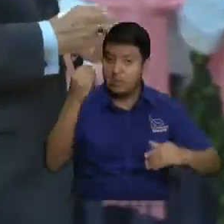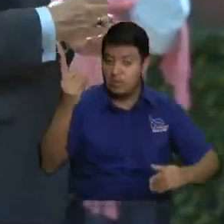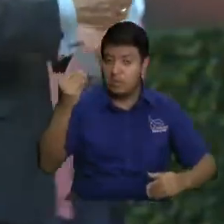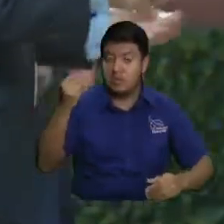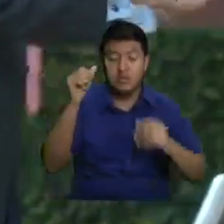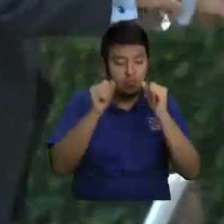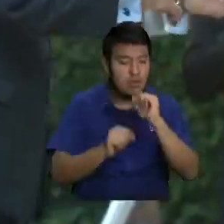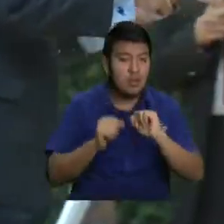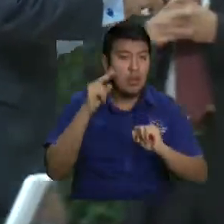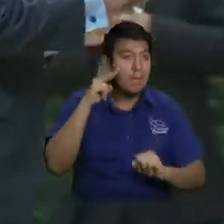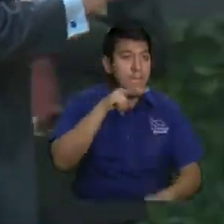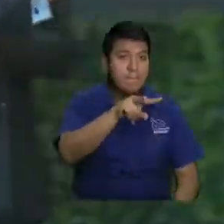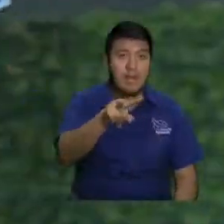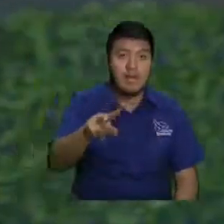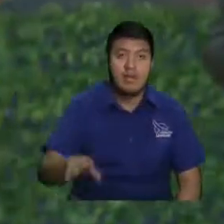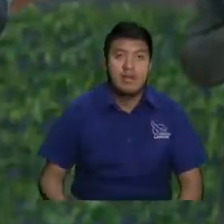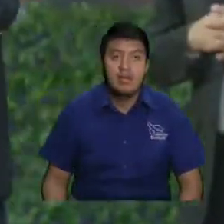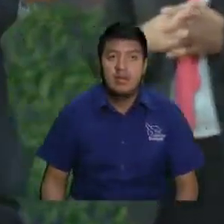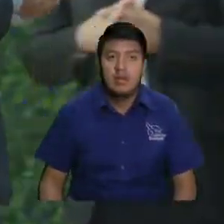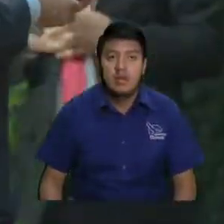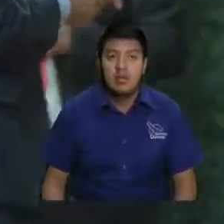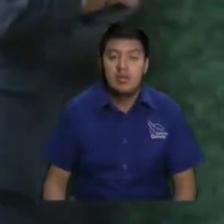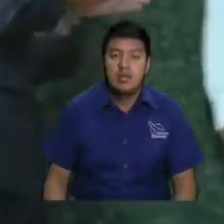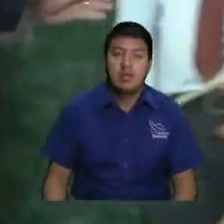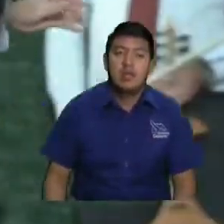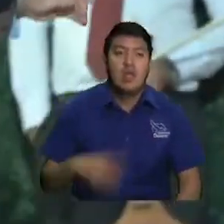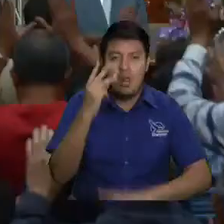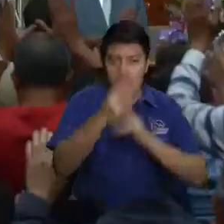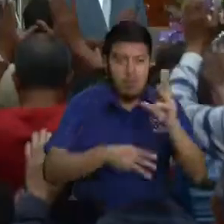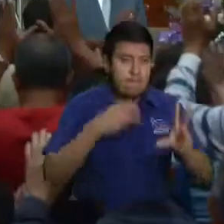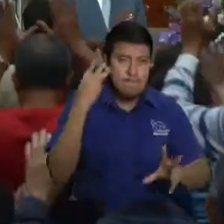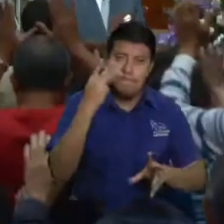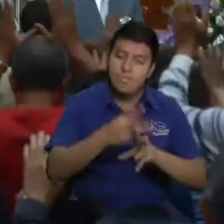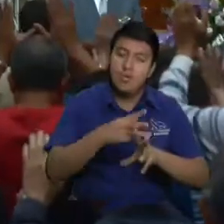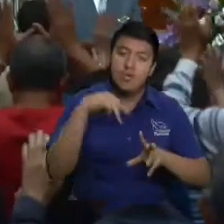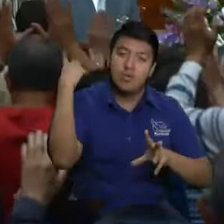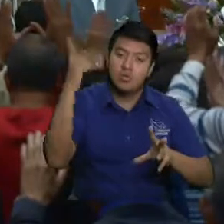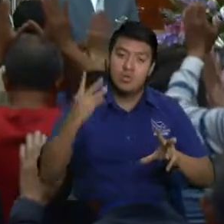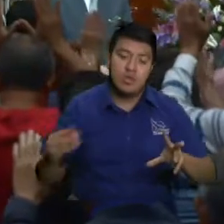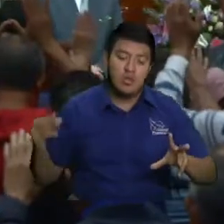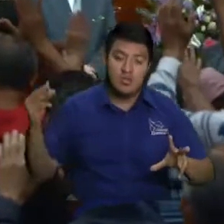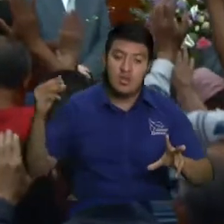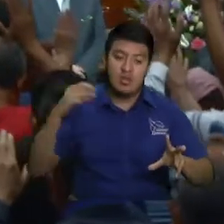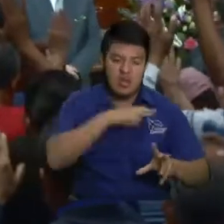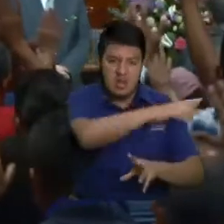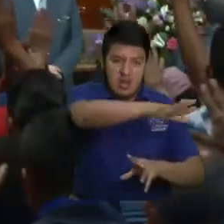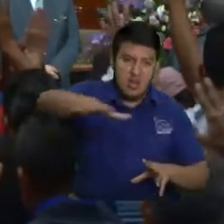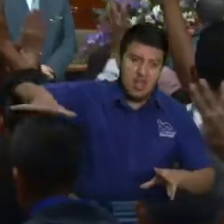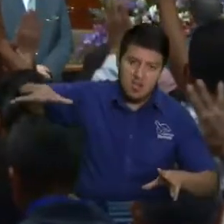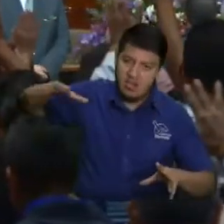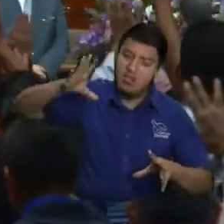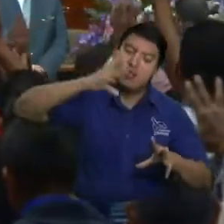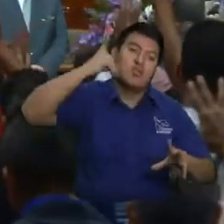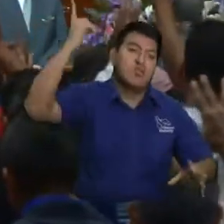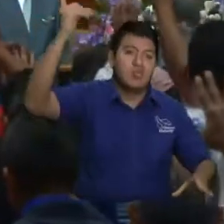ver el mundo invisible espiritual